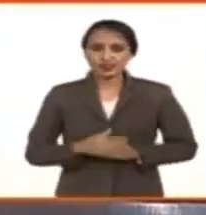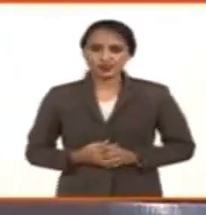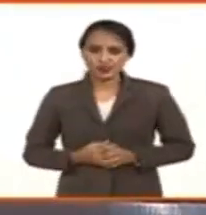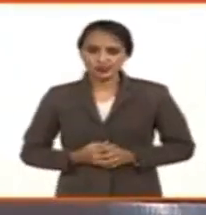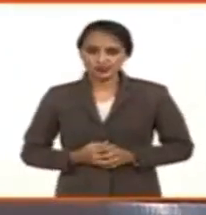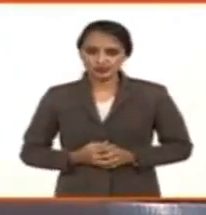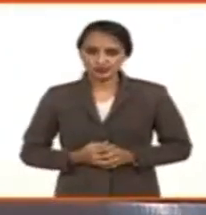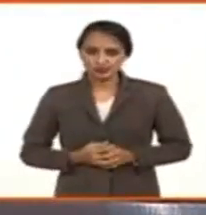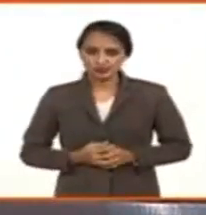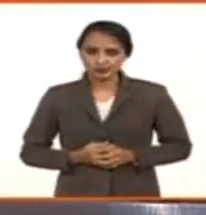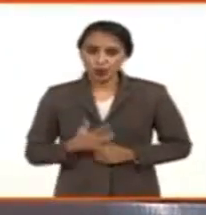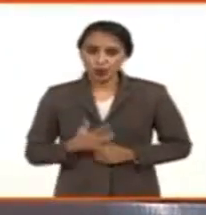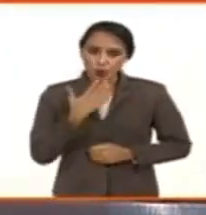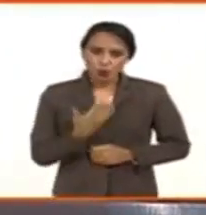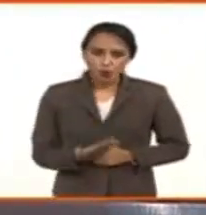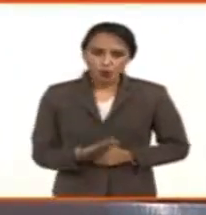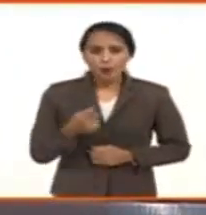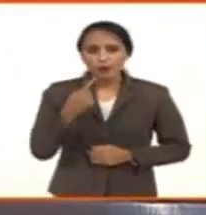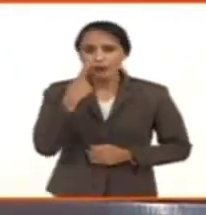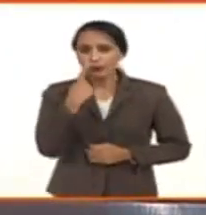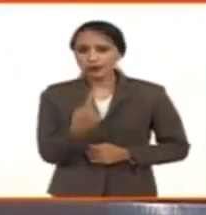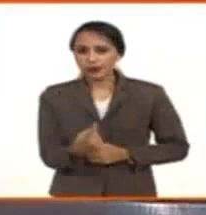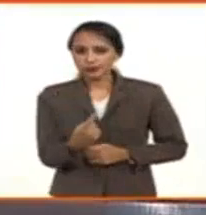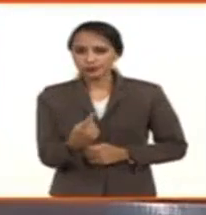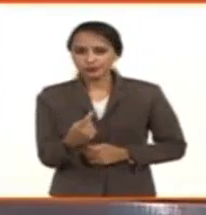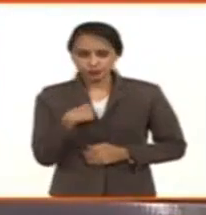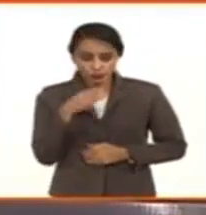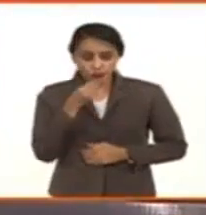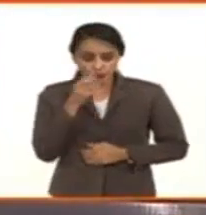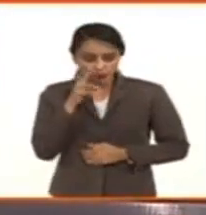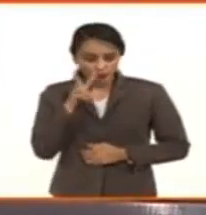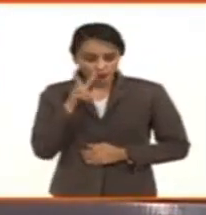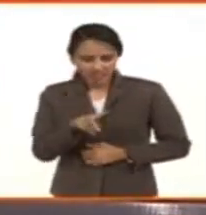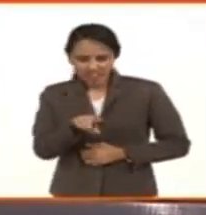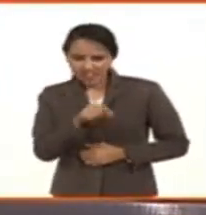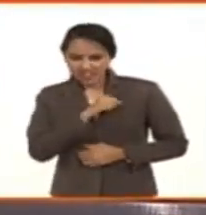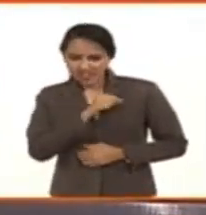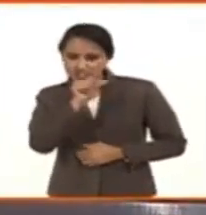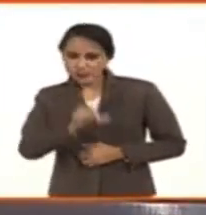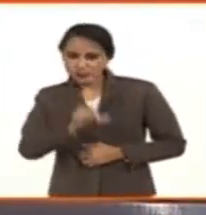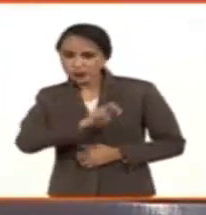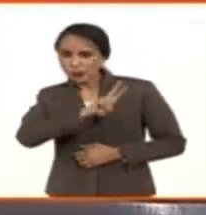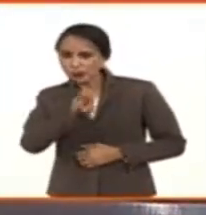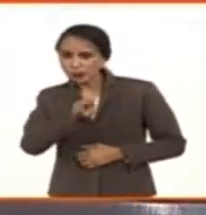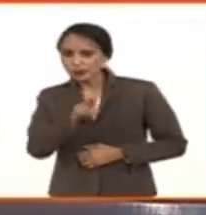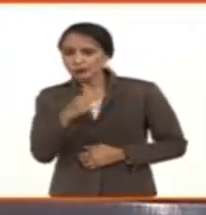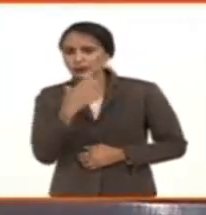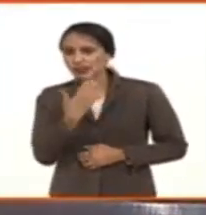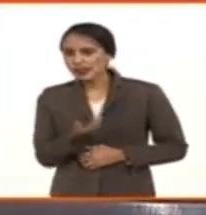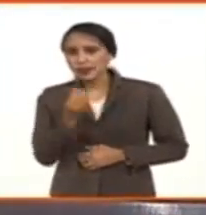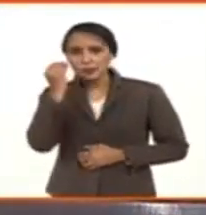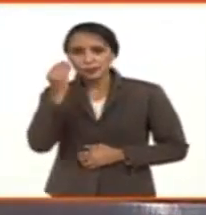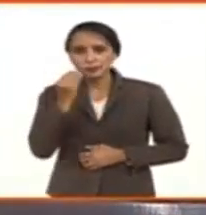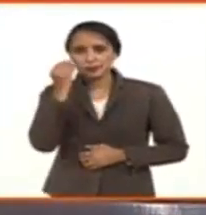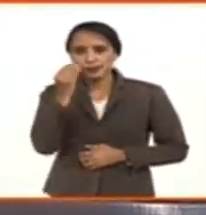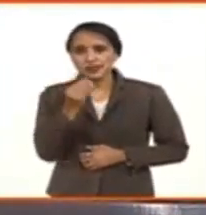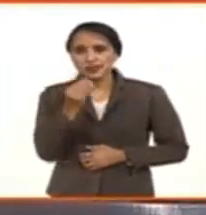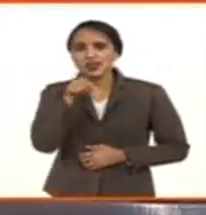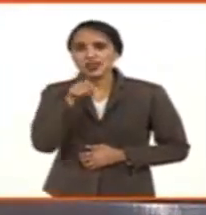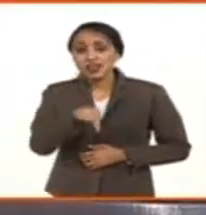digamos la voluntad de una otra persona en un momento si no se construyen medios instrumentos para disputar ahí en ese territorio